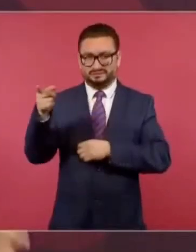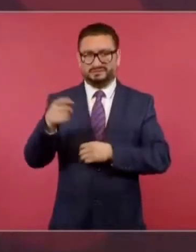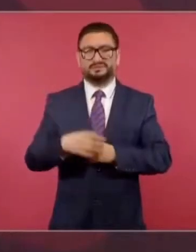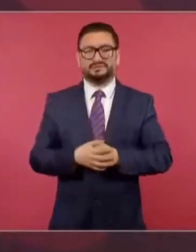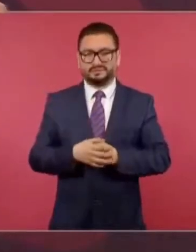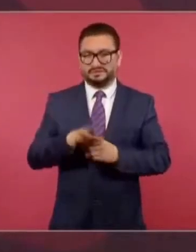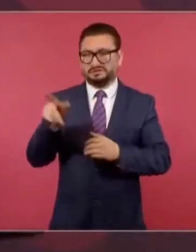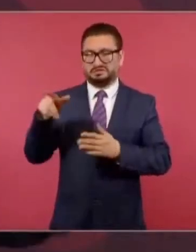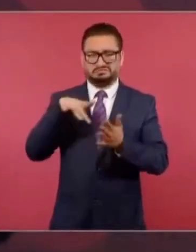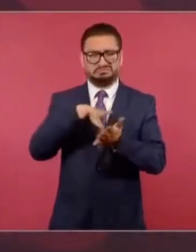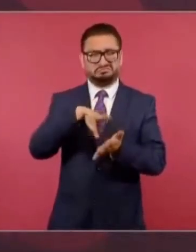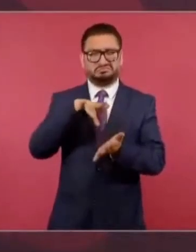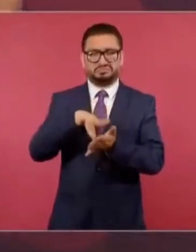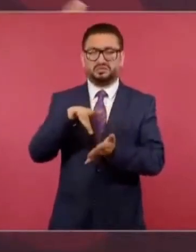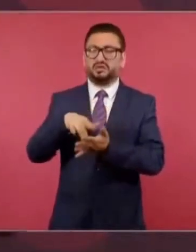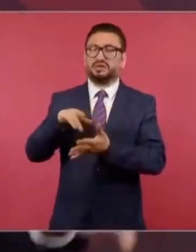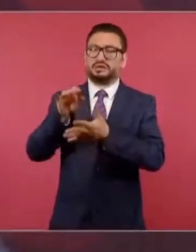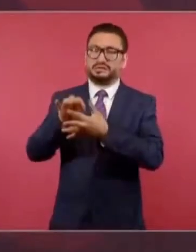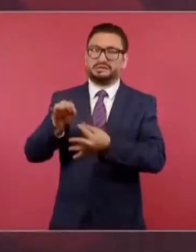Apoyando